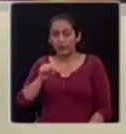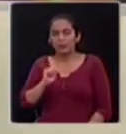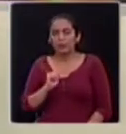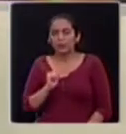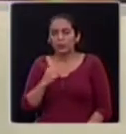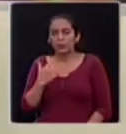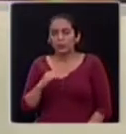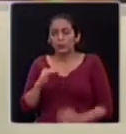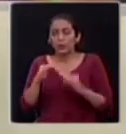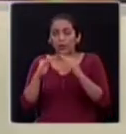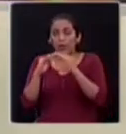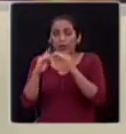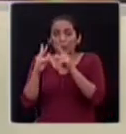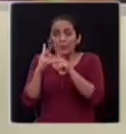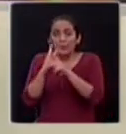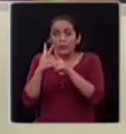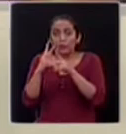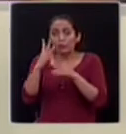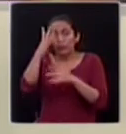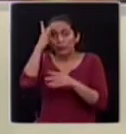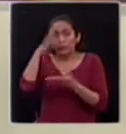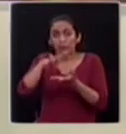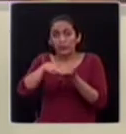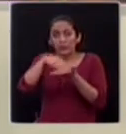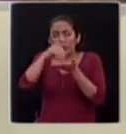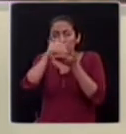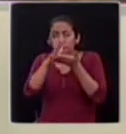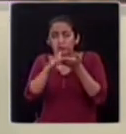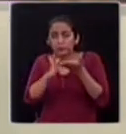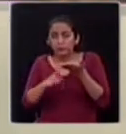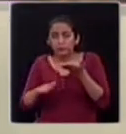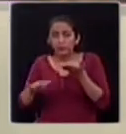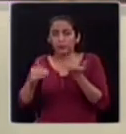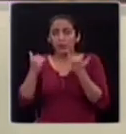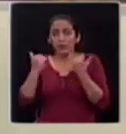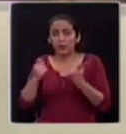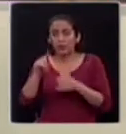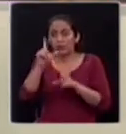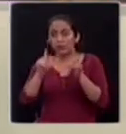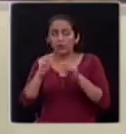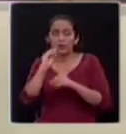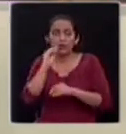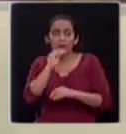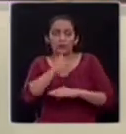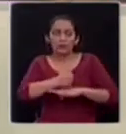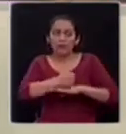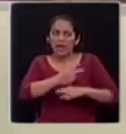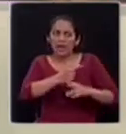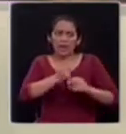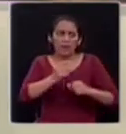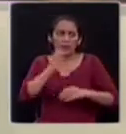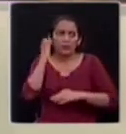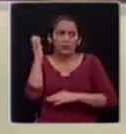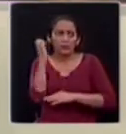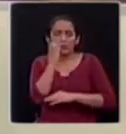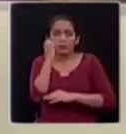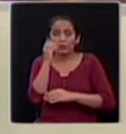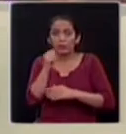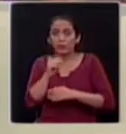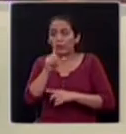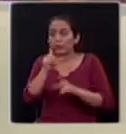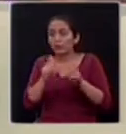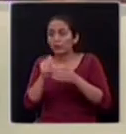lluvias. Los moradores afectados solicitan al municipio declarar esta zona en emergencia para acelerar los trabajos de evacuación del